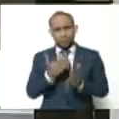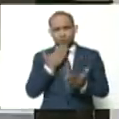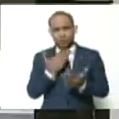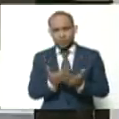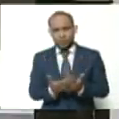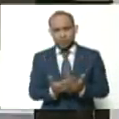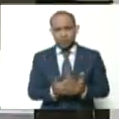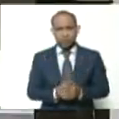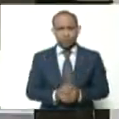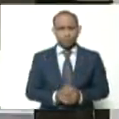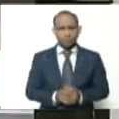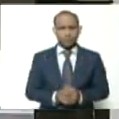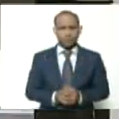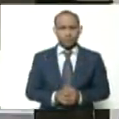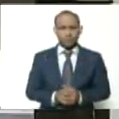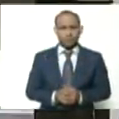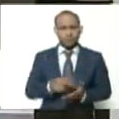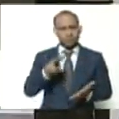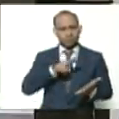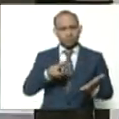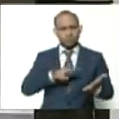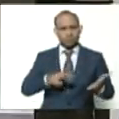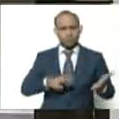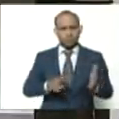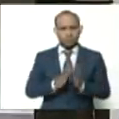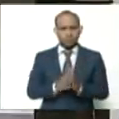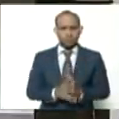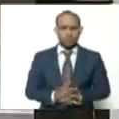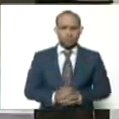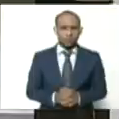permisito por aquí para leerlas, ¿verdad?